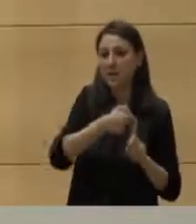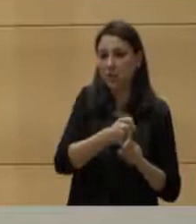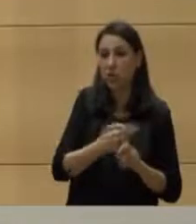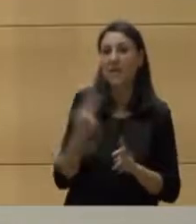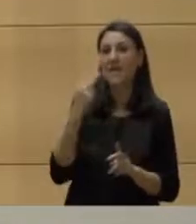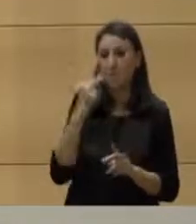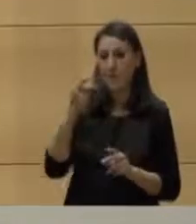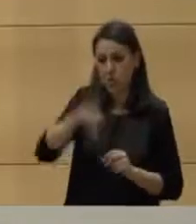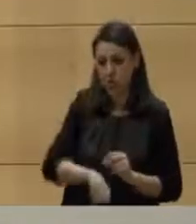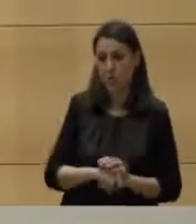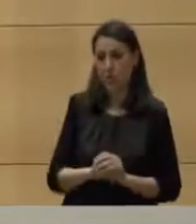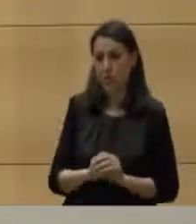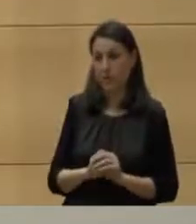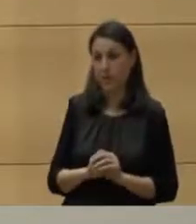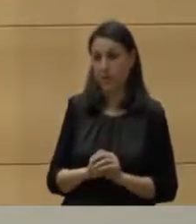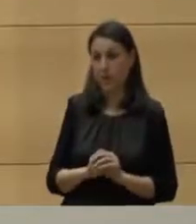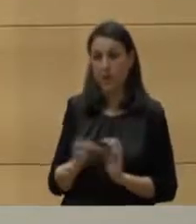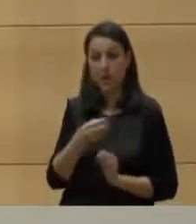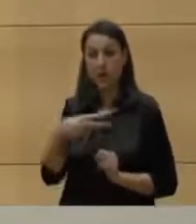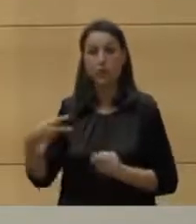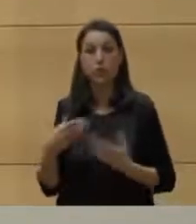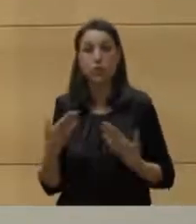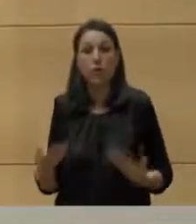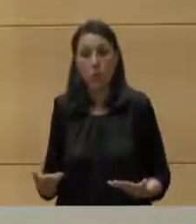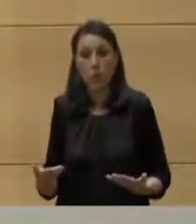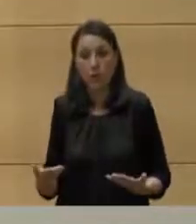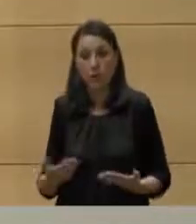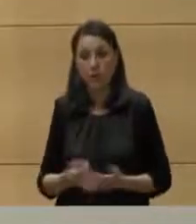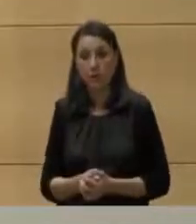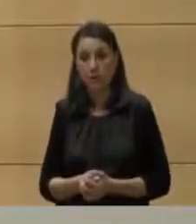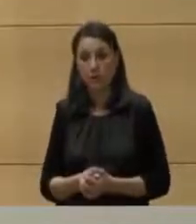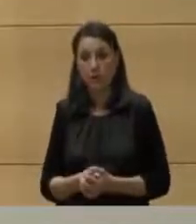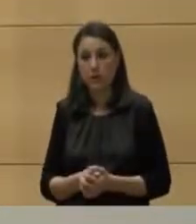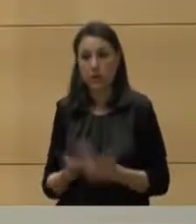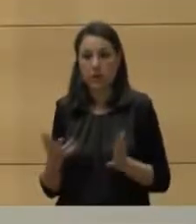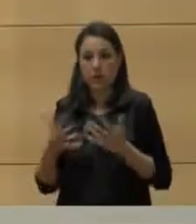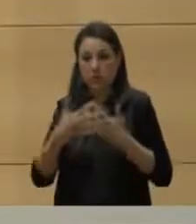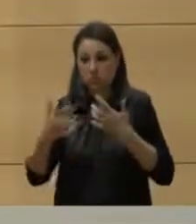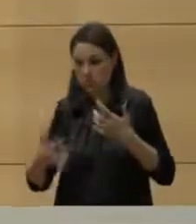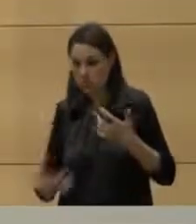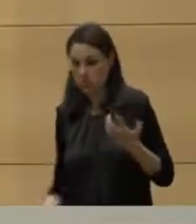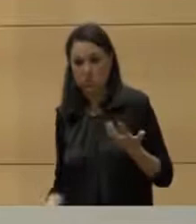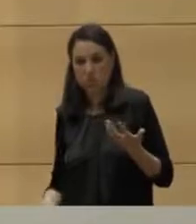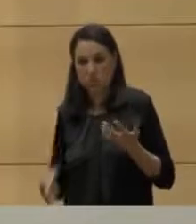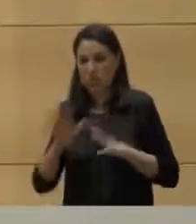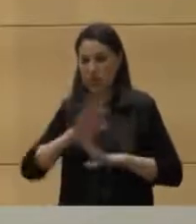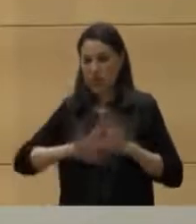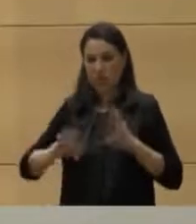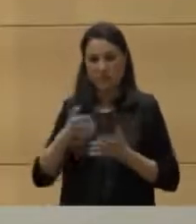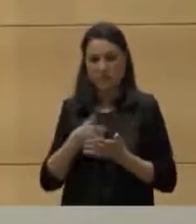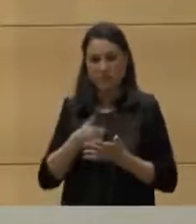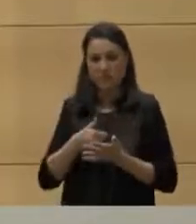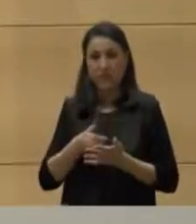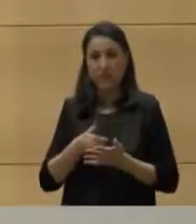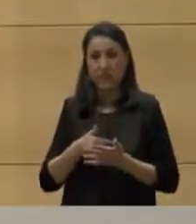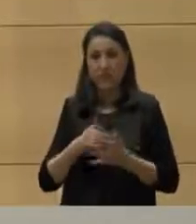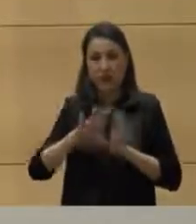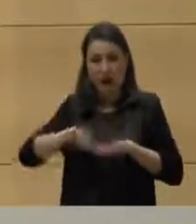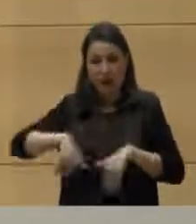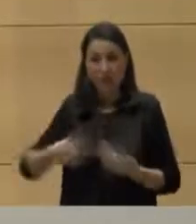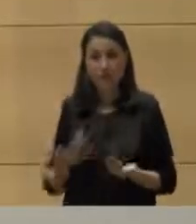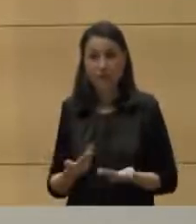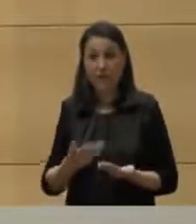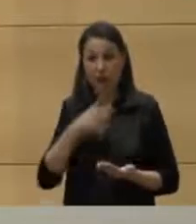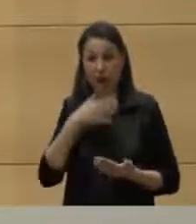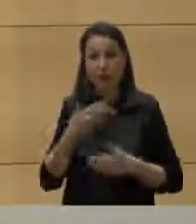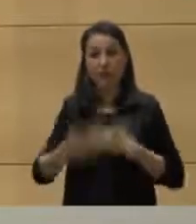miedos. Las consecuencias fue un texto un tanto chapucero que ha empezado a surgir los costurones, sobre todo en